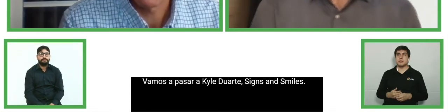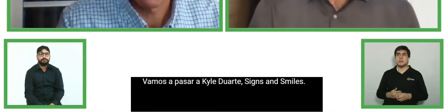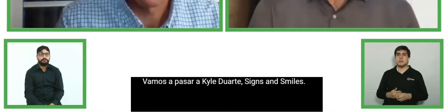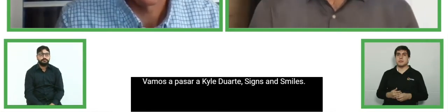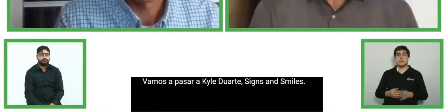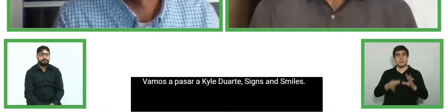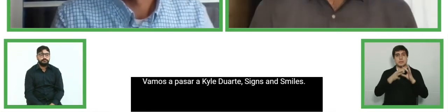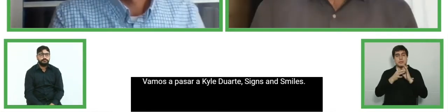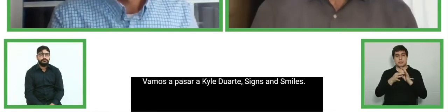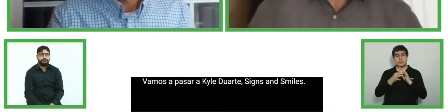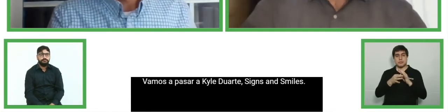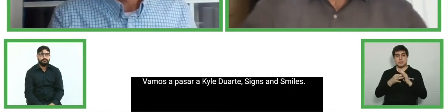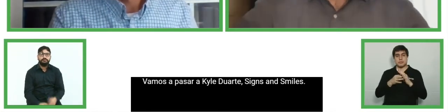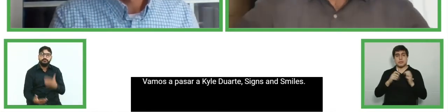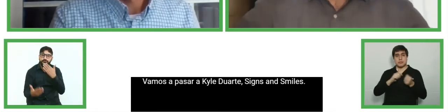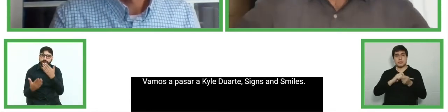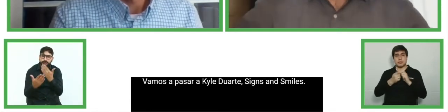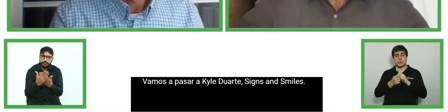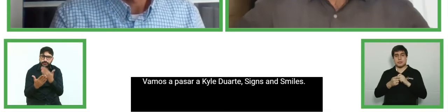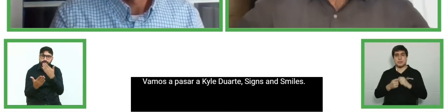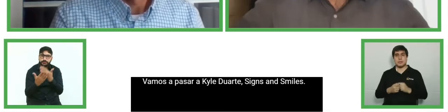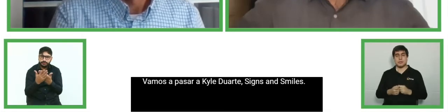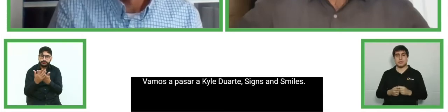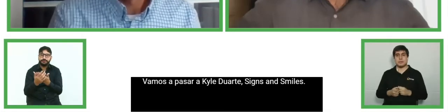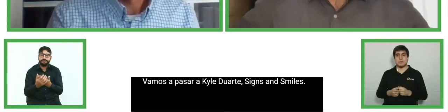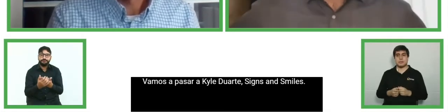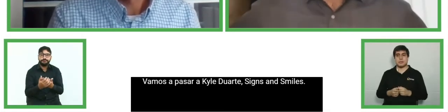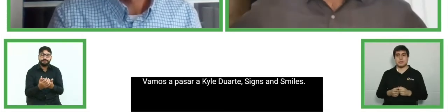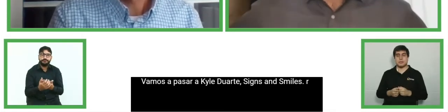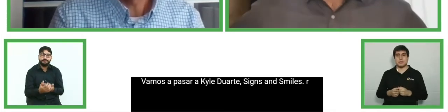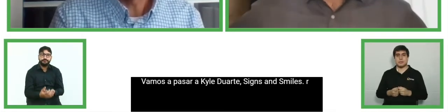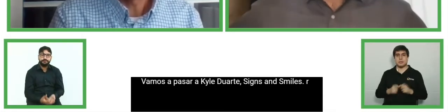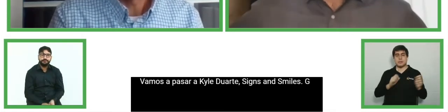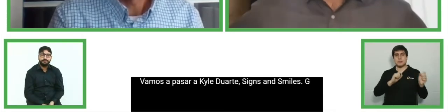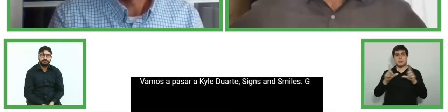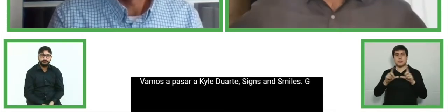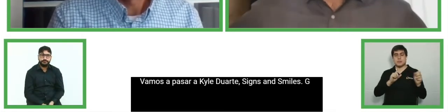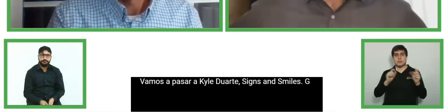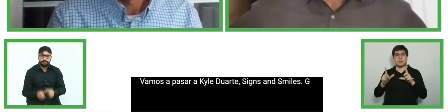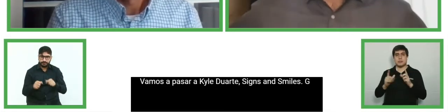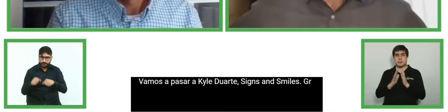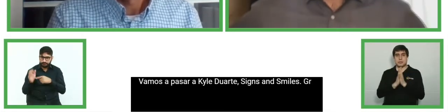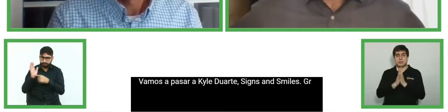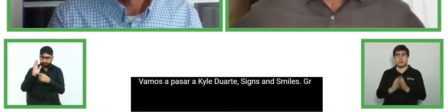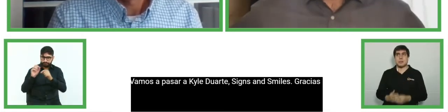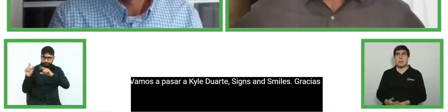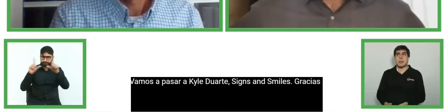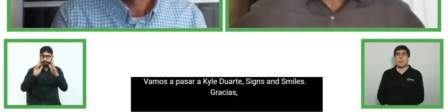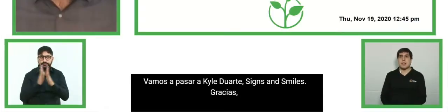Thank you very much. Can I have my slides? Gracias. ¿Puedo tener mi presentación, por favor?